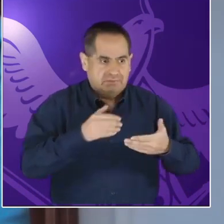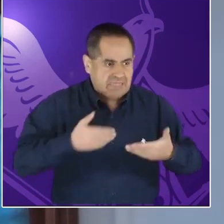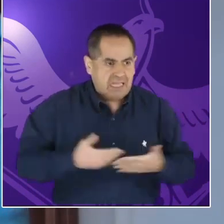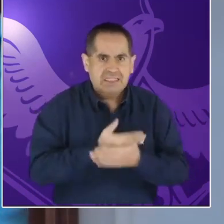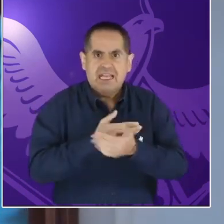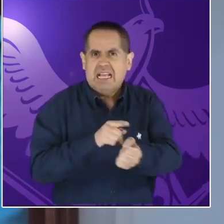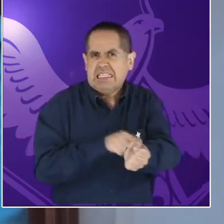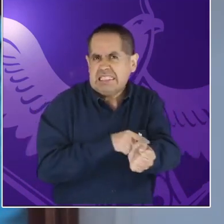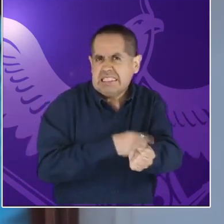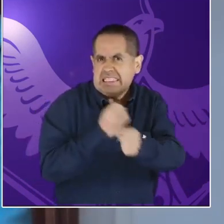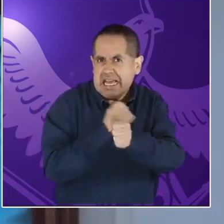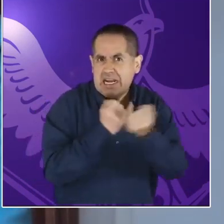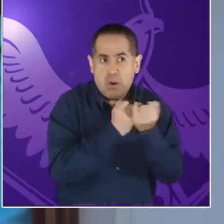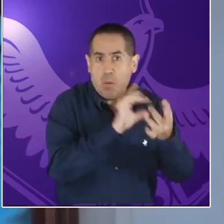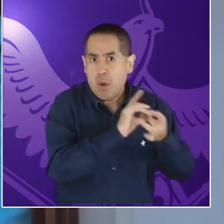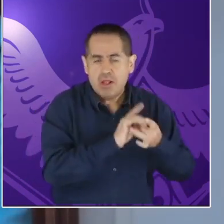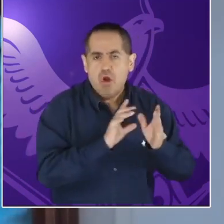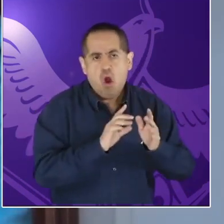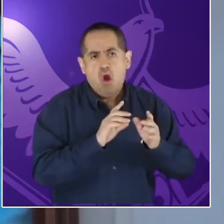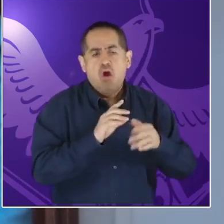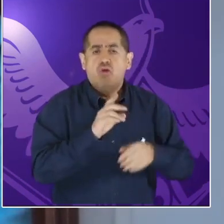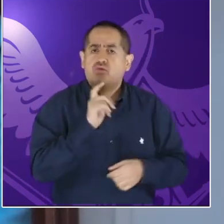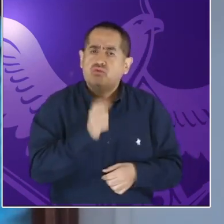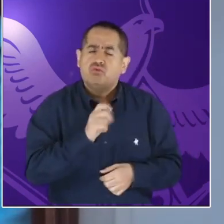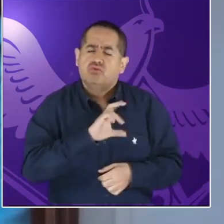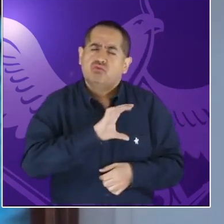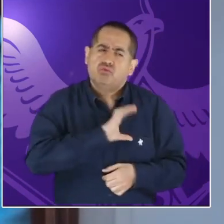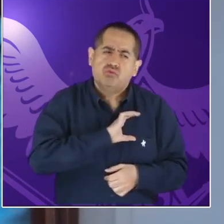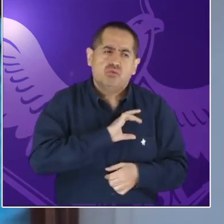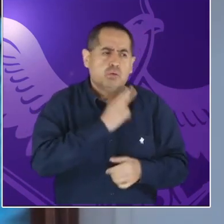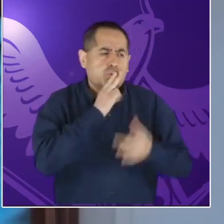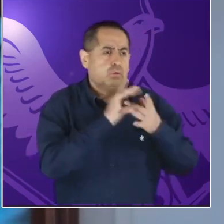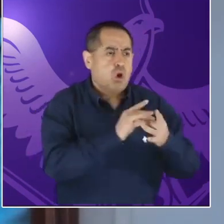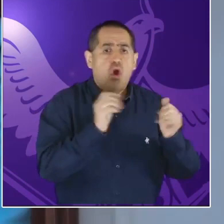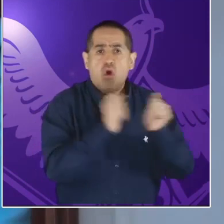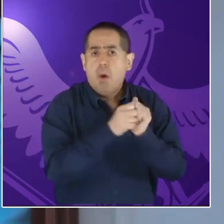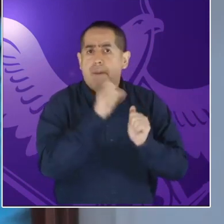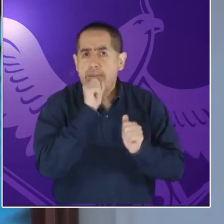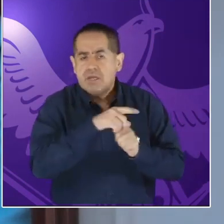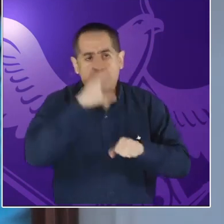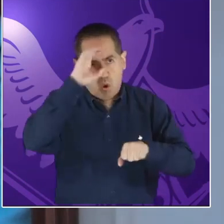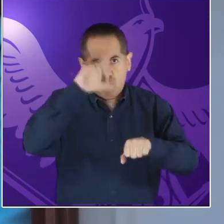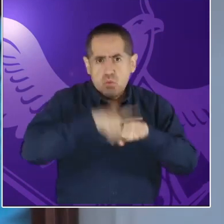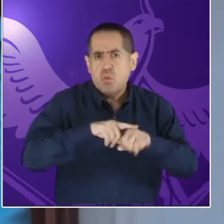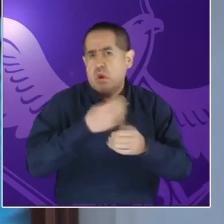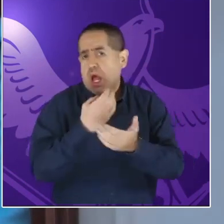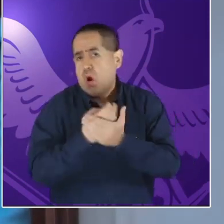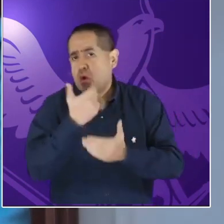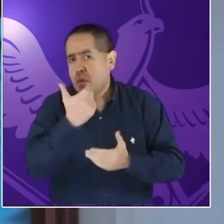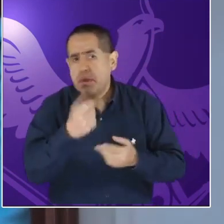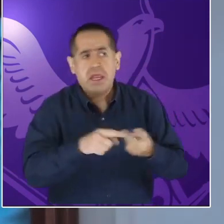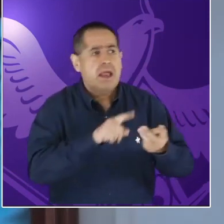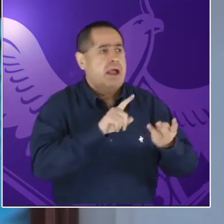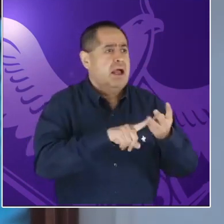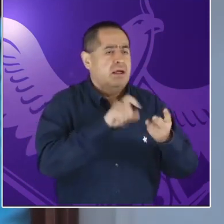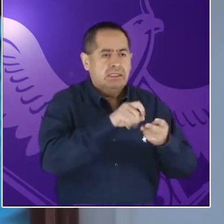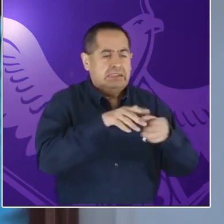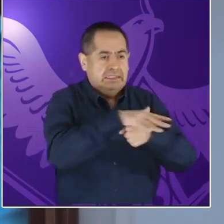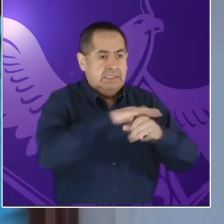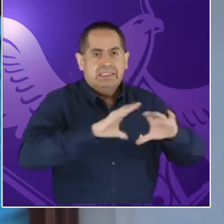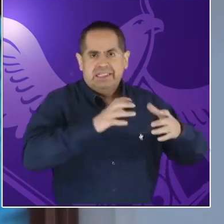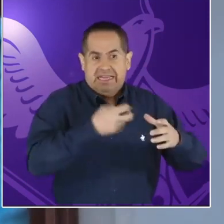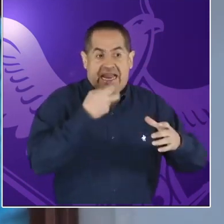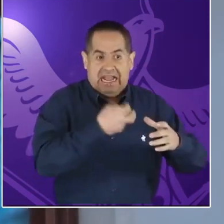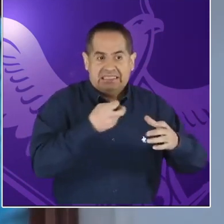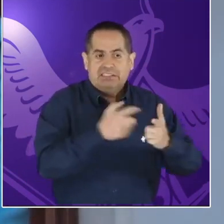necesariamente biológico, que tenían un sustento común, un sustento que puede ser cultural, ¿no? económico, y en